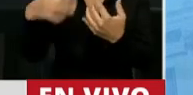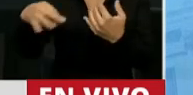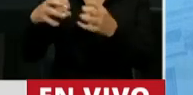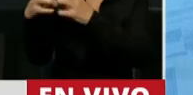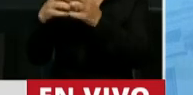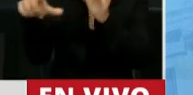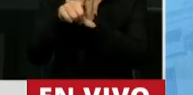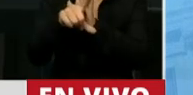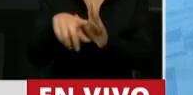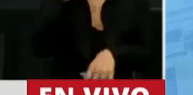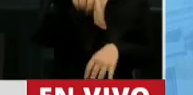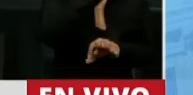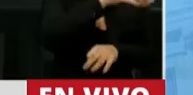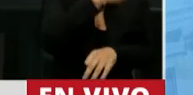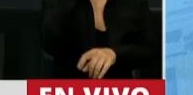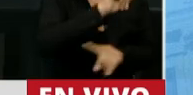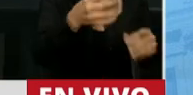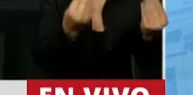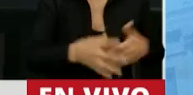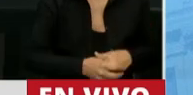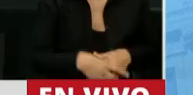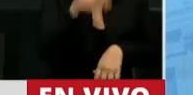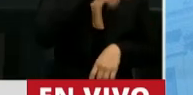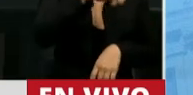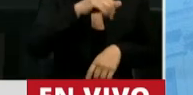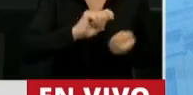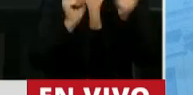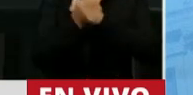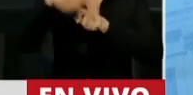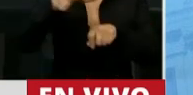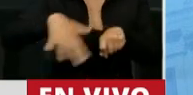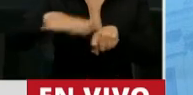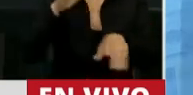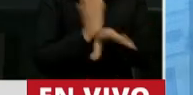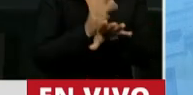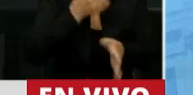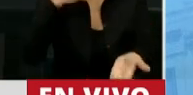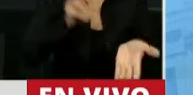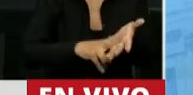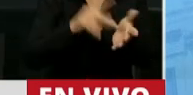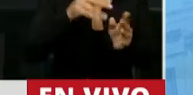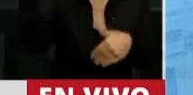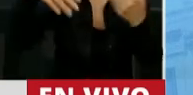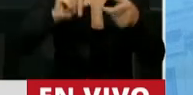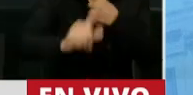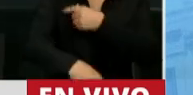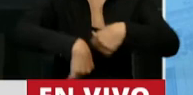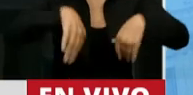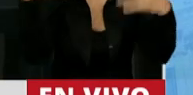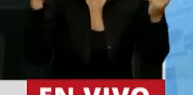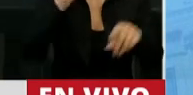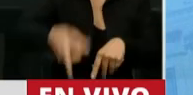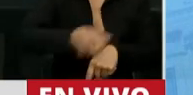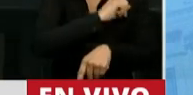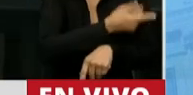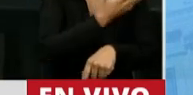nación. ¿Sabe por qué a ustedes no les interesa? Porque ustedes han transformado esto en una estafeta de correo, donde viene todo sin discusión por el